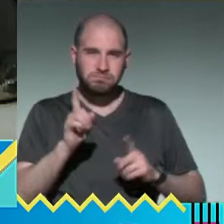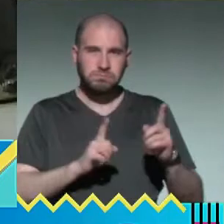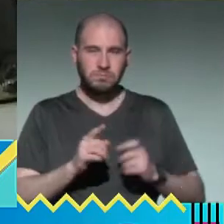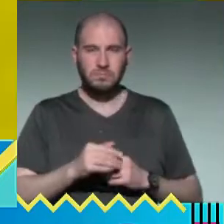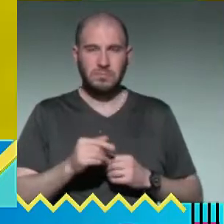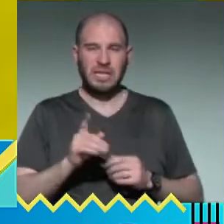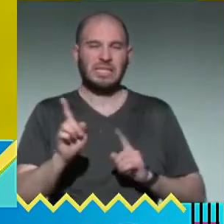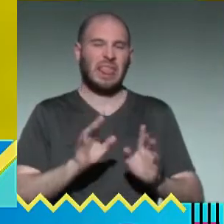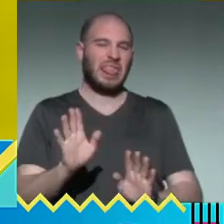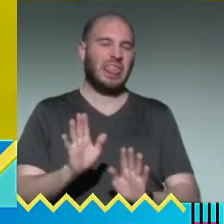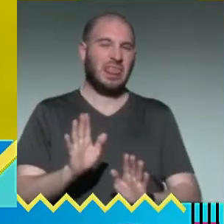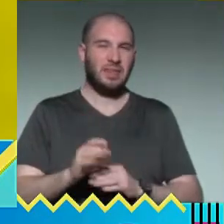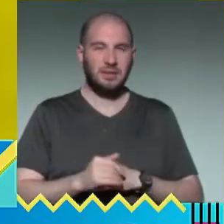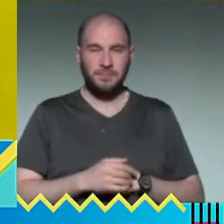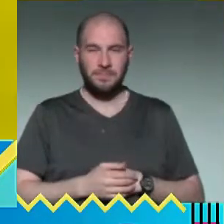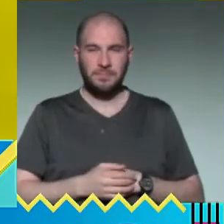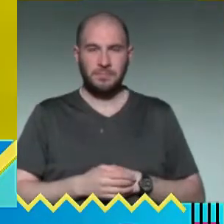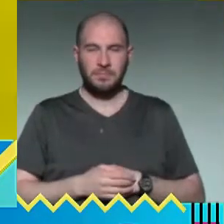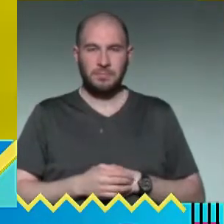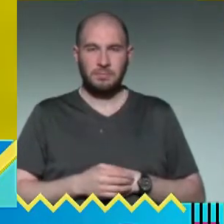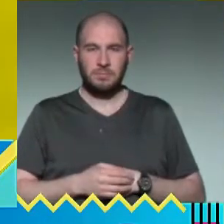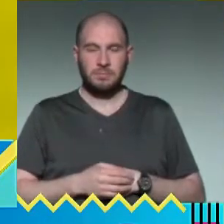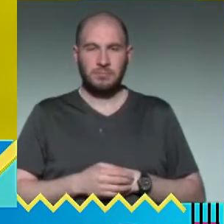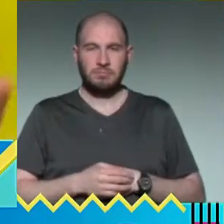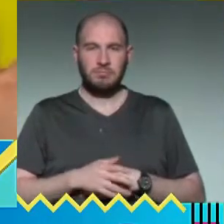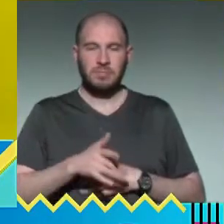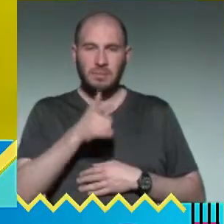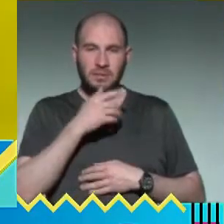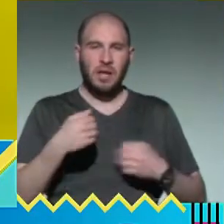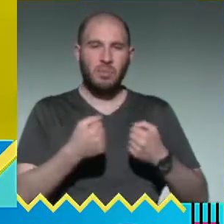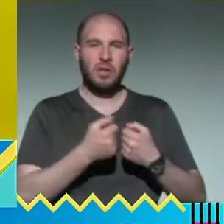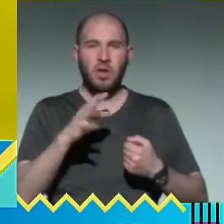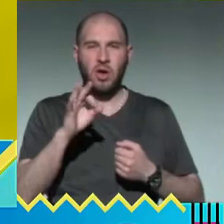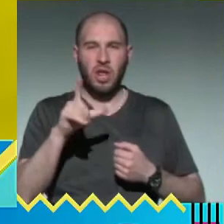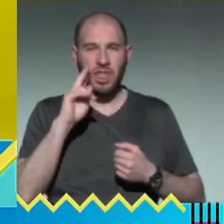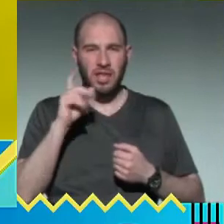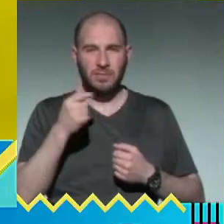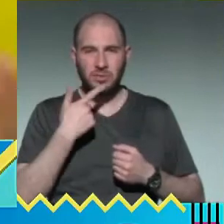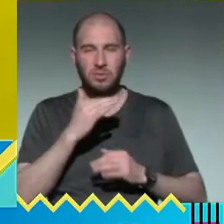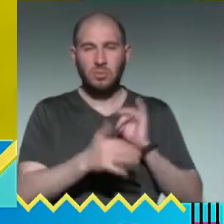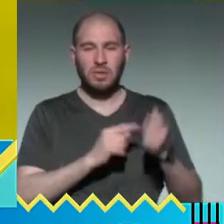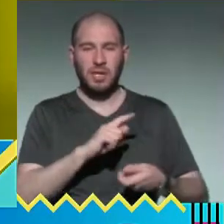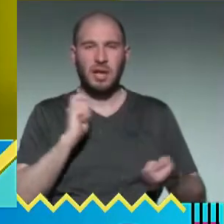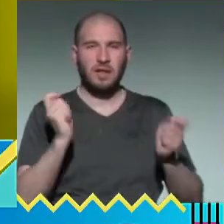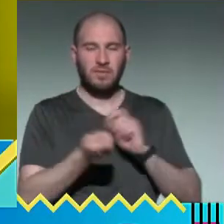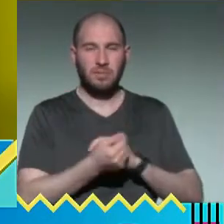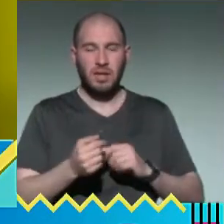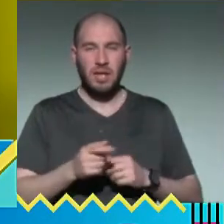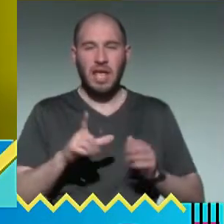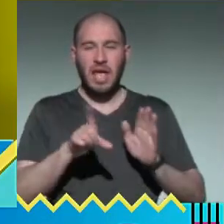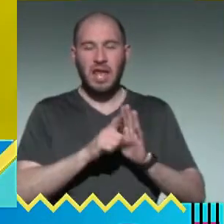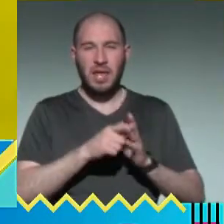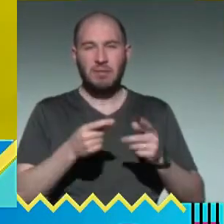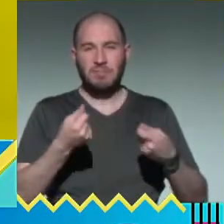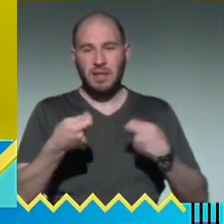sido reacias. Esto viene, digamos, creo que el Pacto de Olivos planteaba la reforma de la ley de